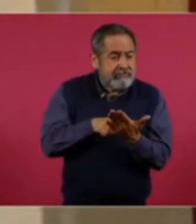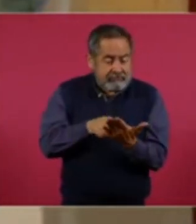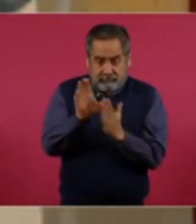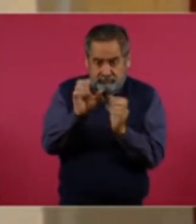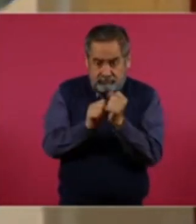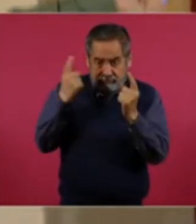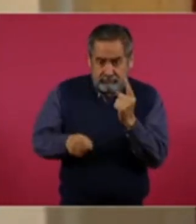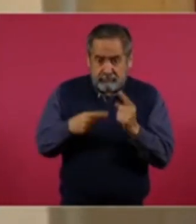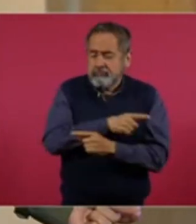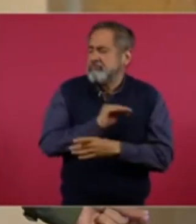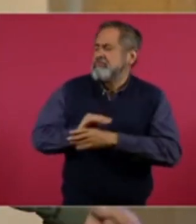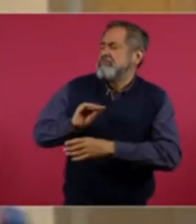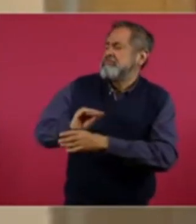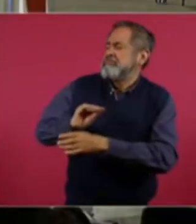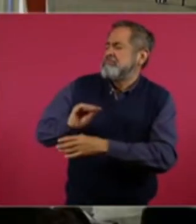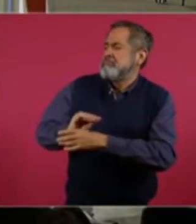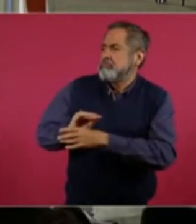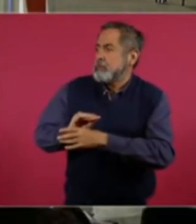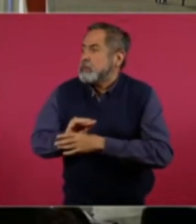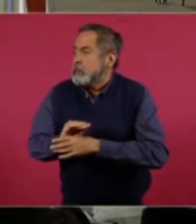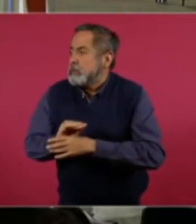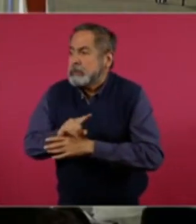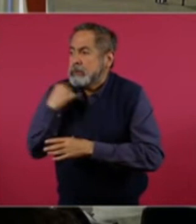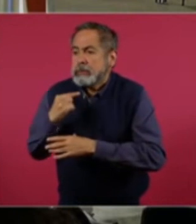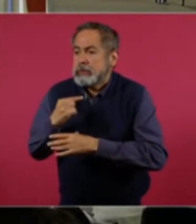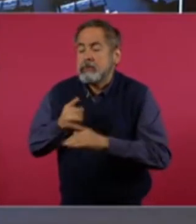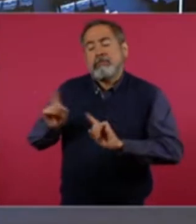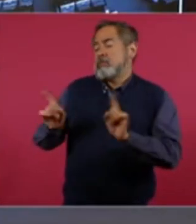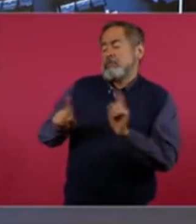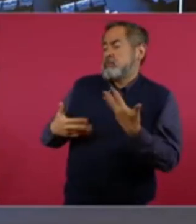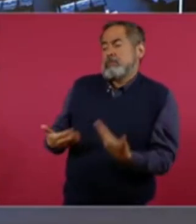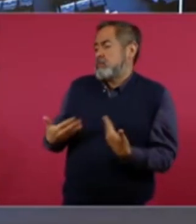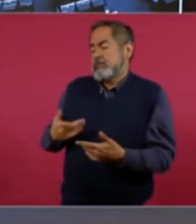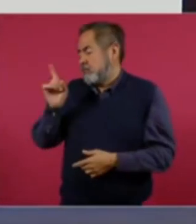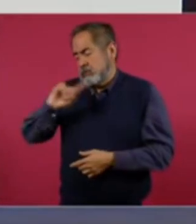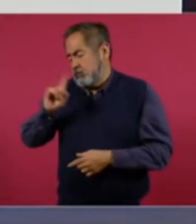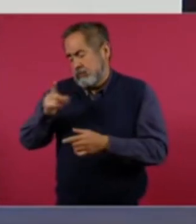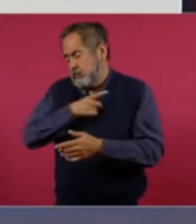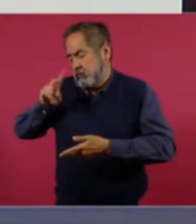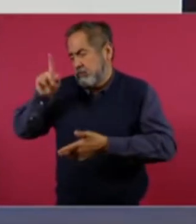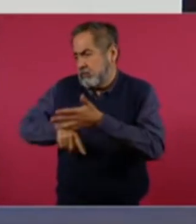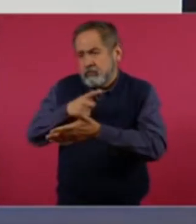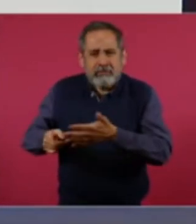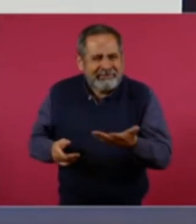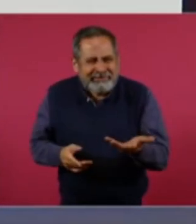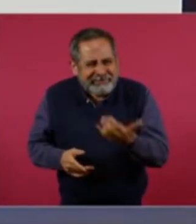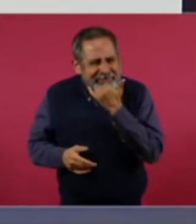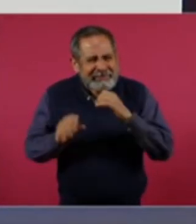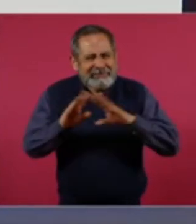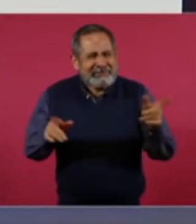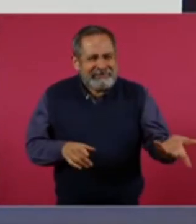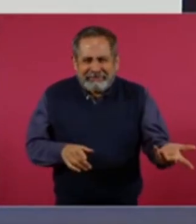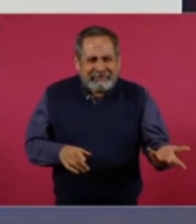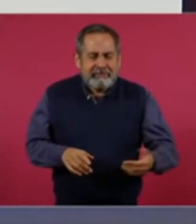Constitución, cuando la Constitución, para todos los que nos escuchan, es clarísima. Adelante. Aquí